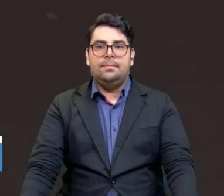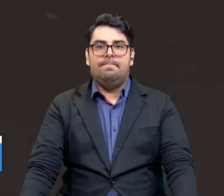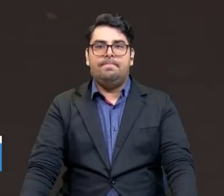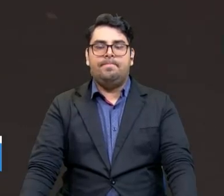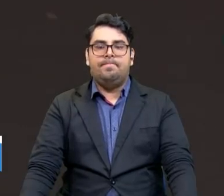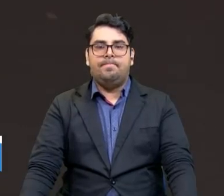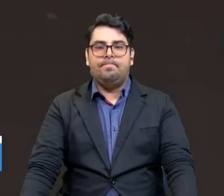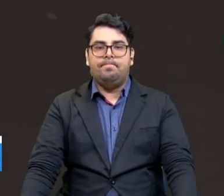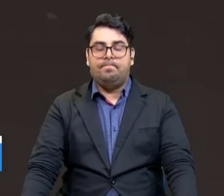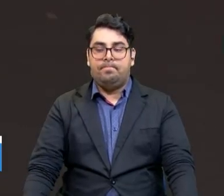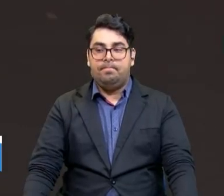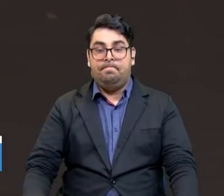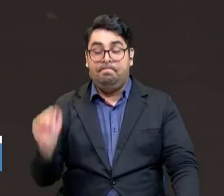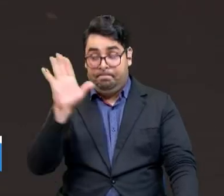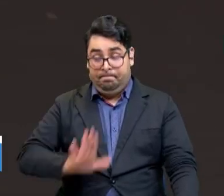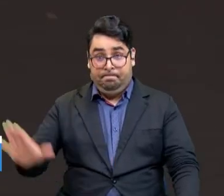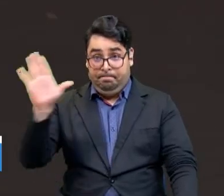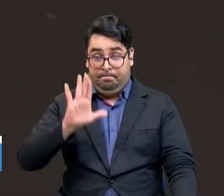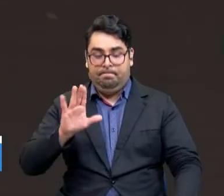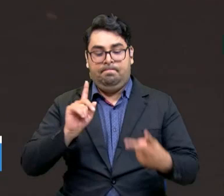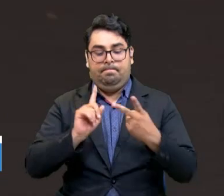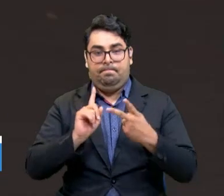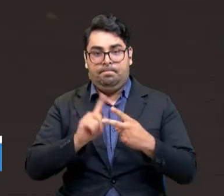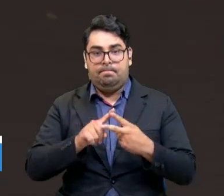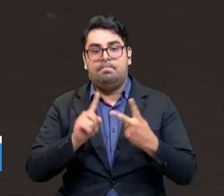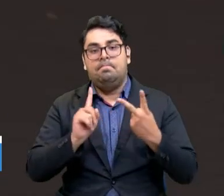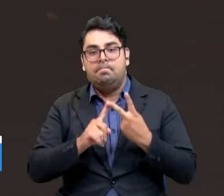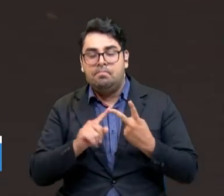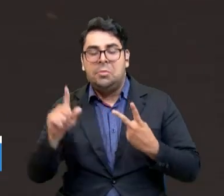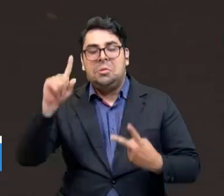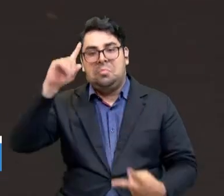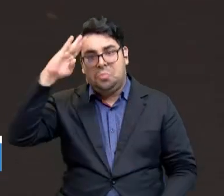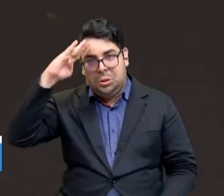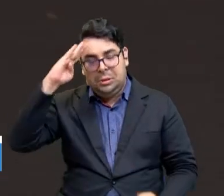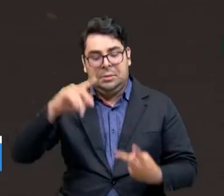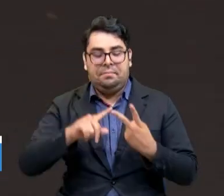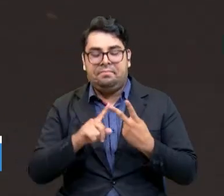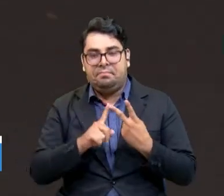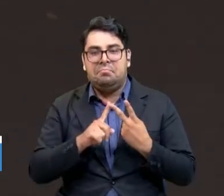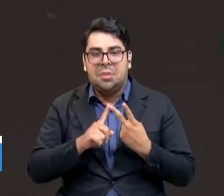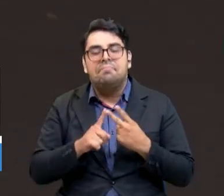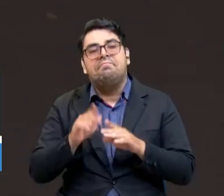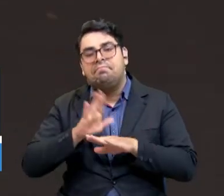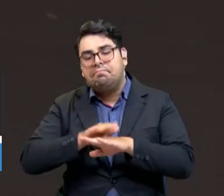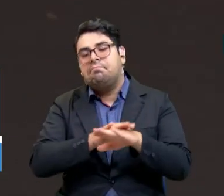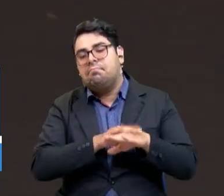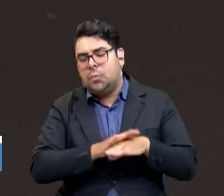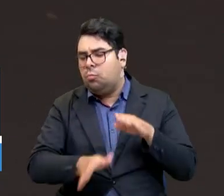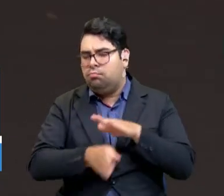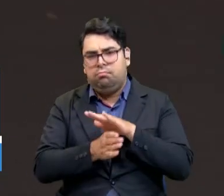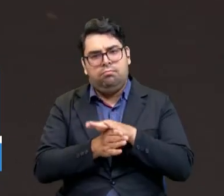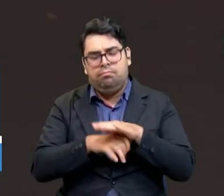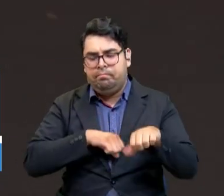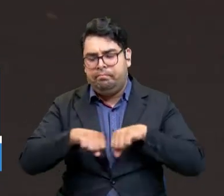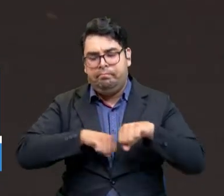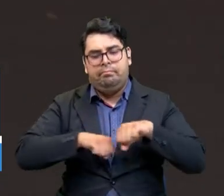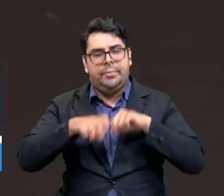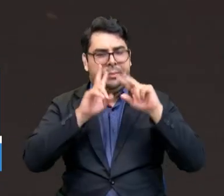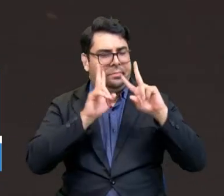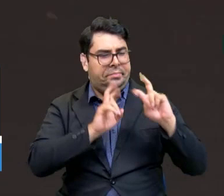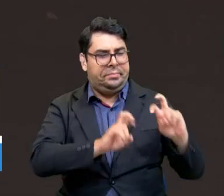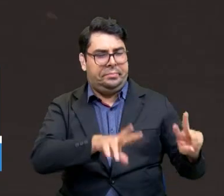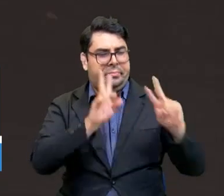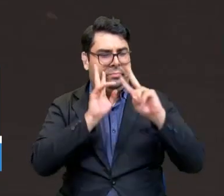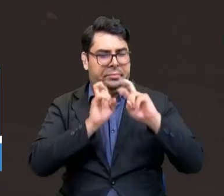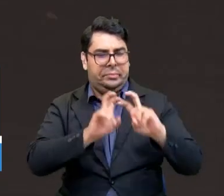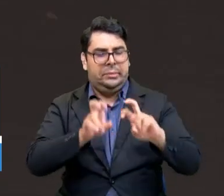A nivel departamental, tanto la Gobernación como la Policía del Norte de Santander indicaron que continúan adelantando todas las investigaciones para